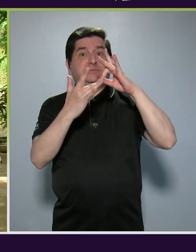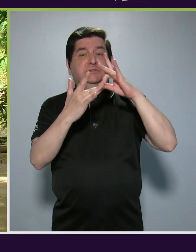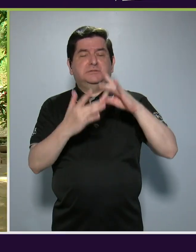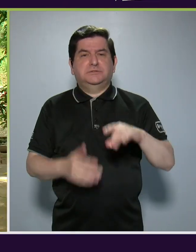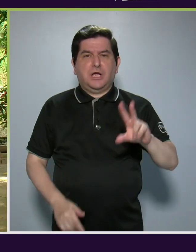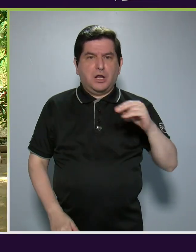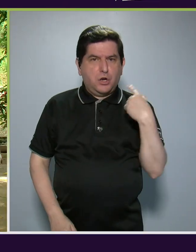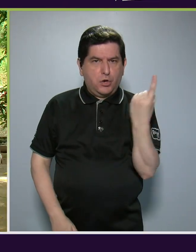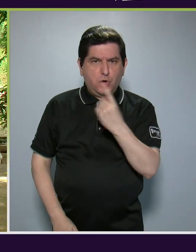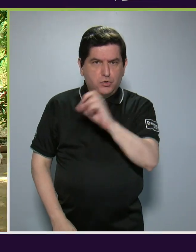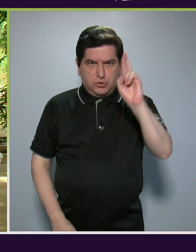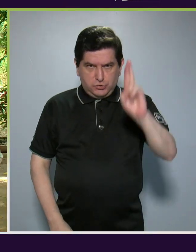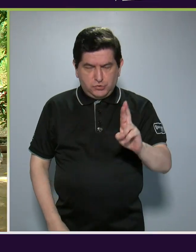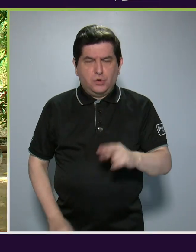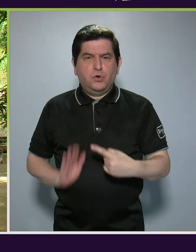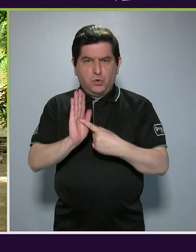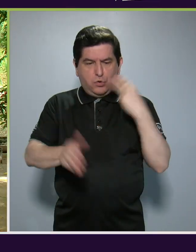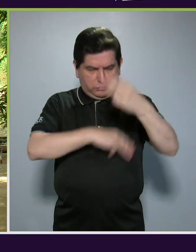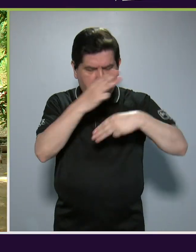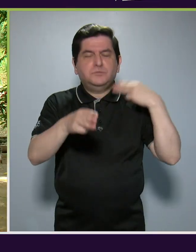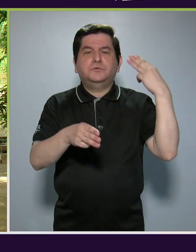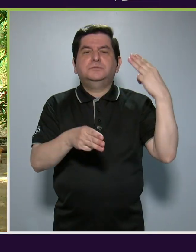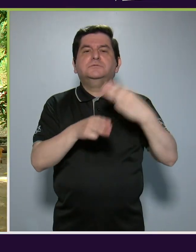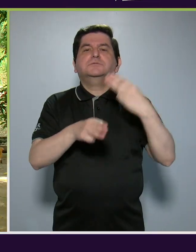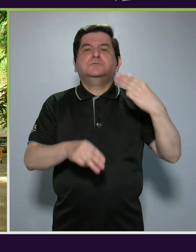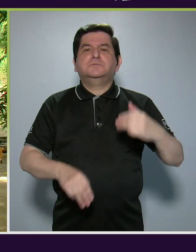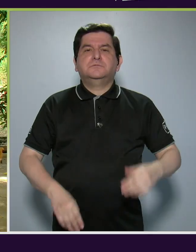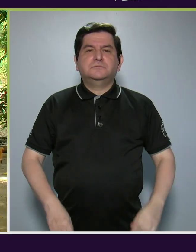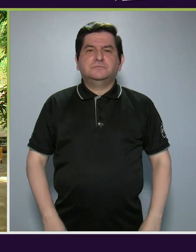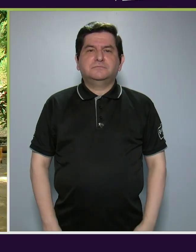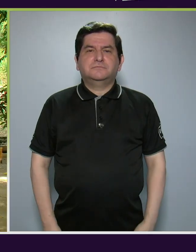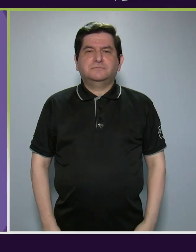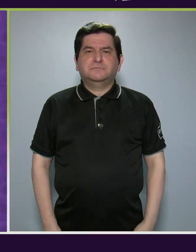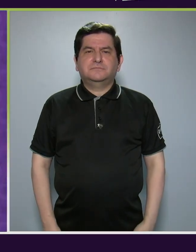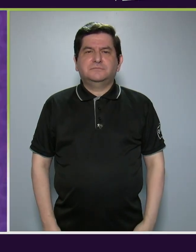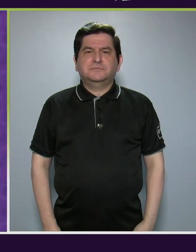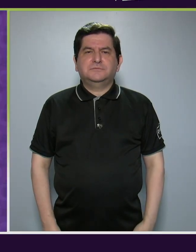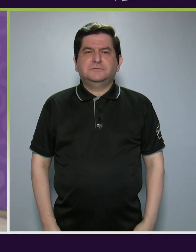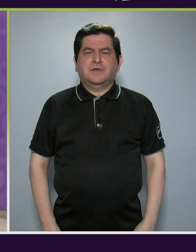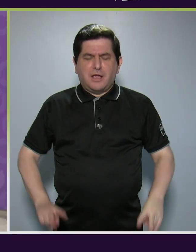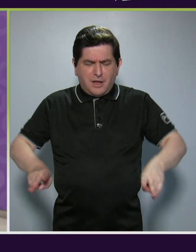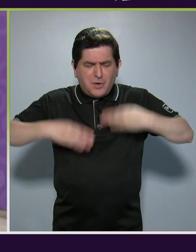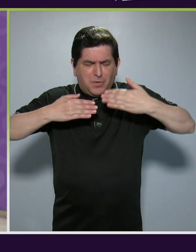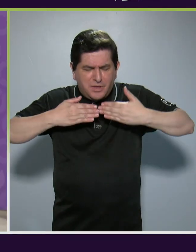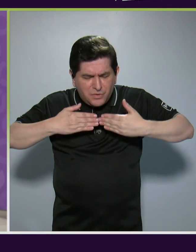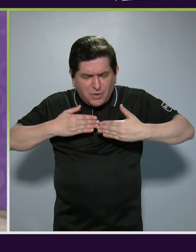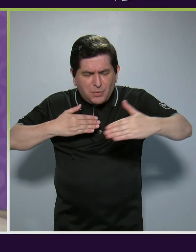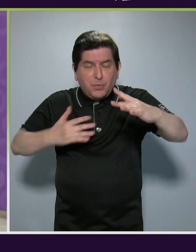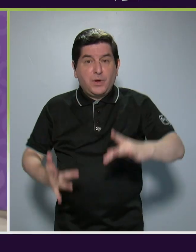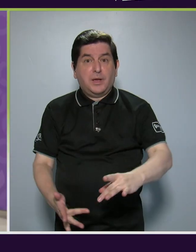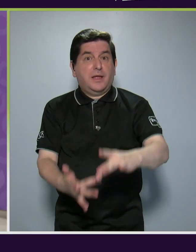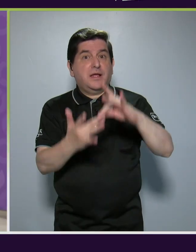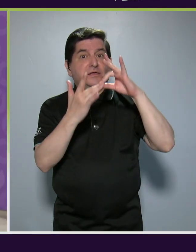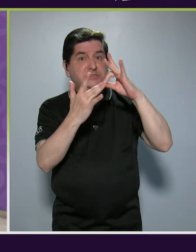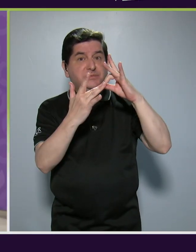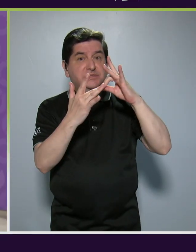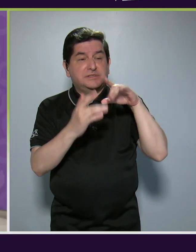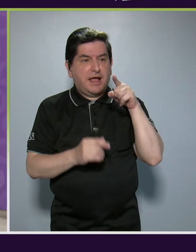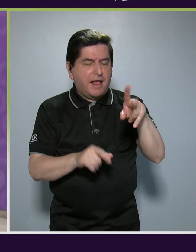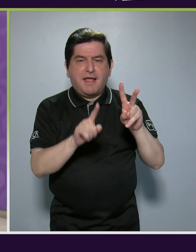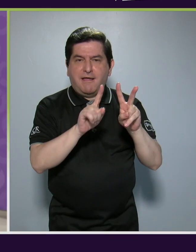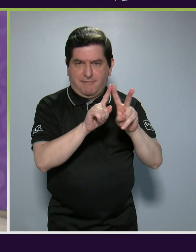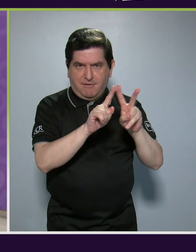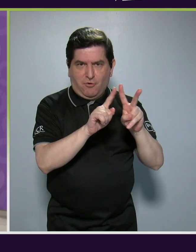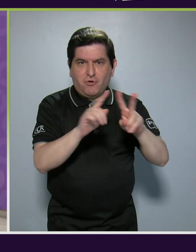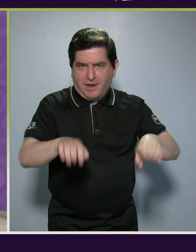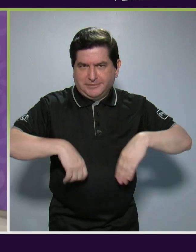Costa Rica, lo demuestra también en el mundo entero, ¿verdad? Claro. De que hay una longevidad excepcional en la península de